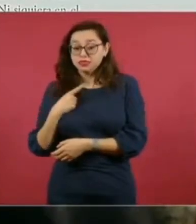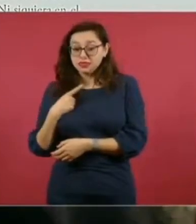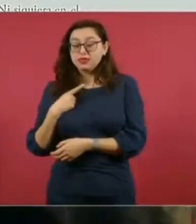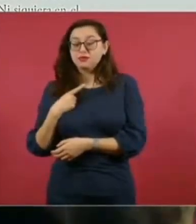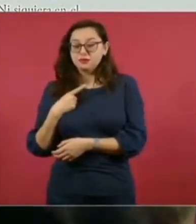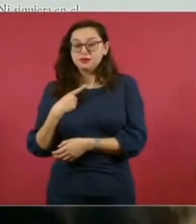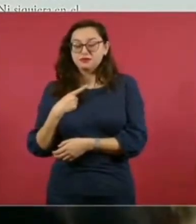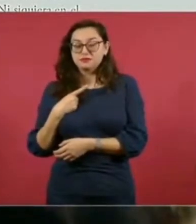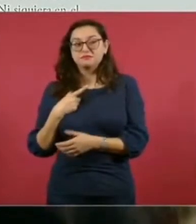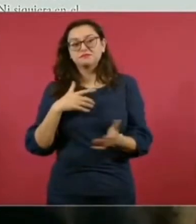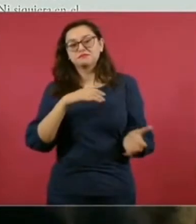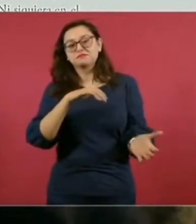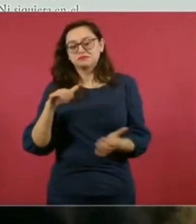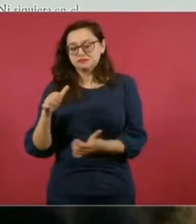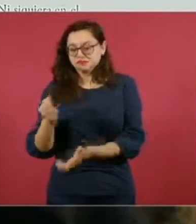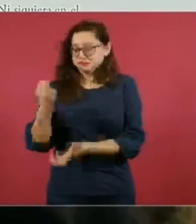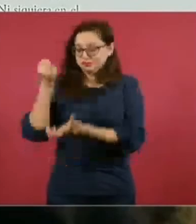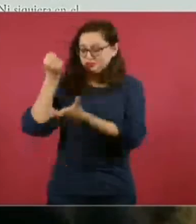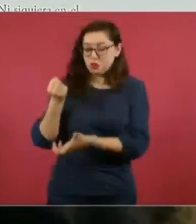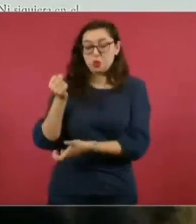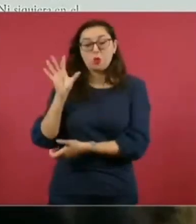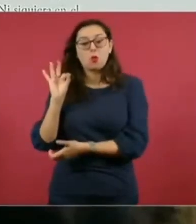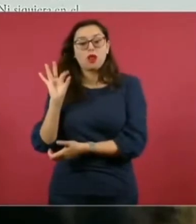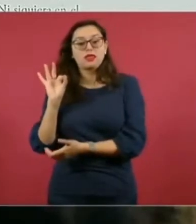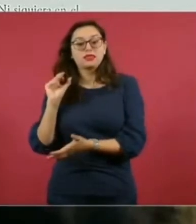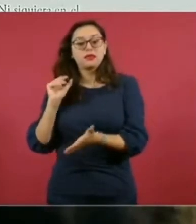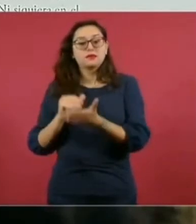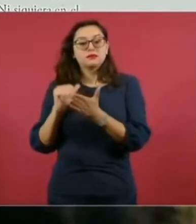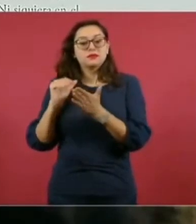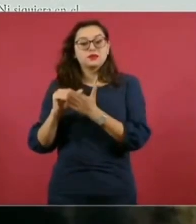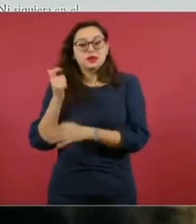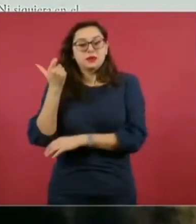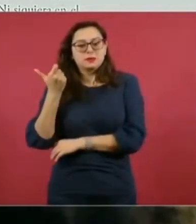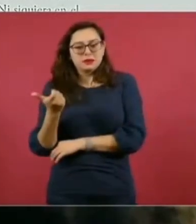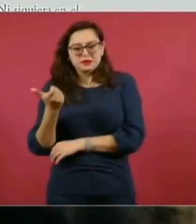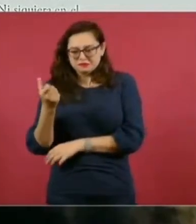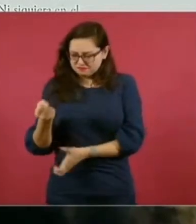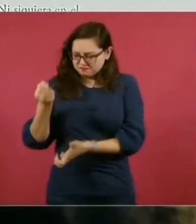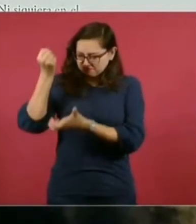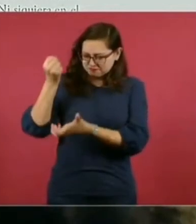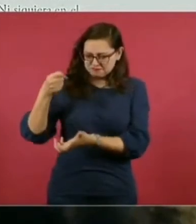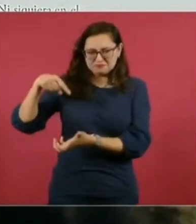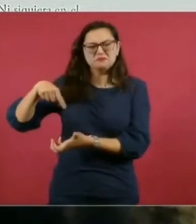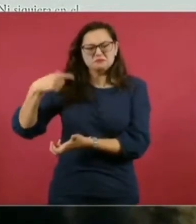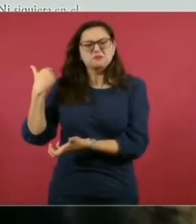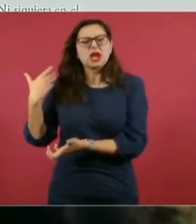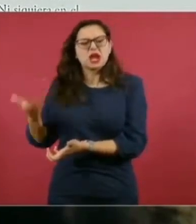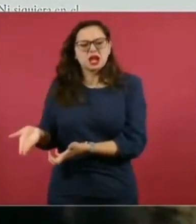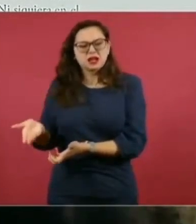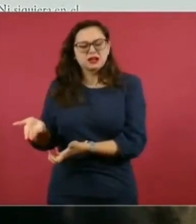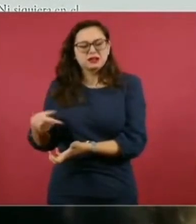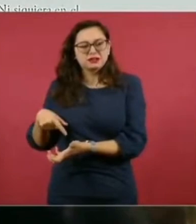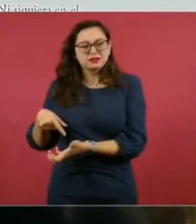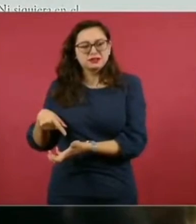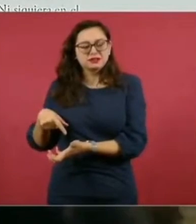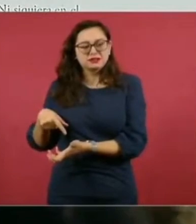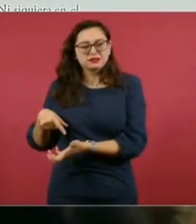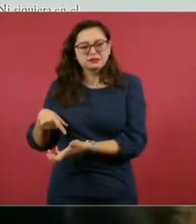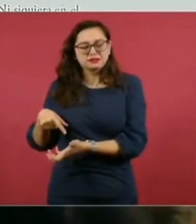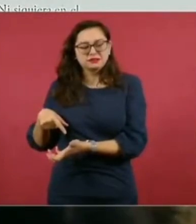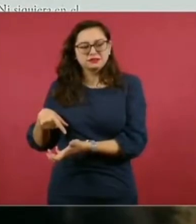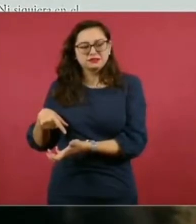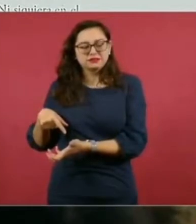como 40,000 millones de pesos. ¿Para qué sirvieron esos 40,000 millones? Fueron